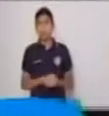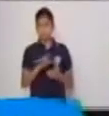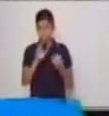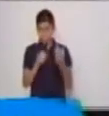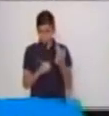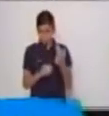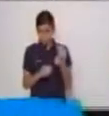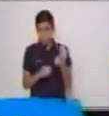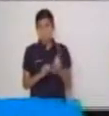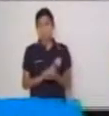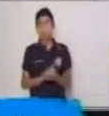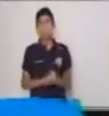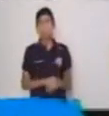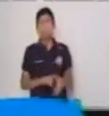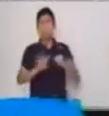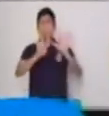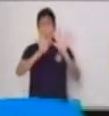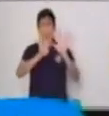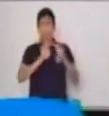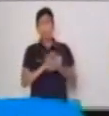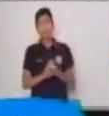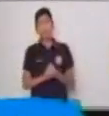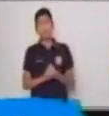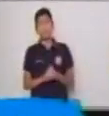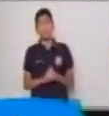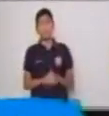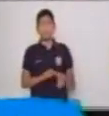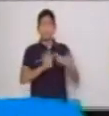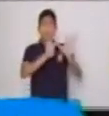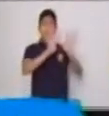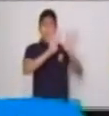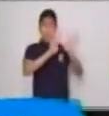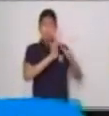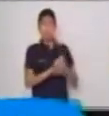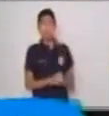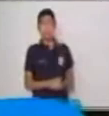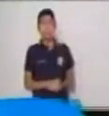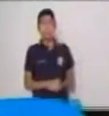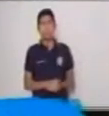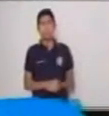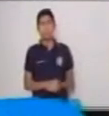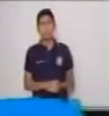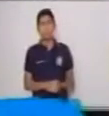Contemos. 9, tengo 9 tapas acá,